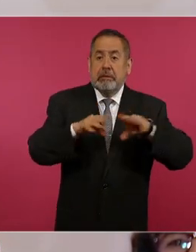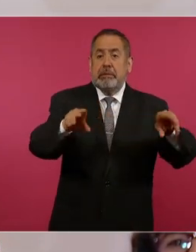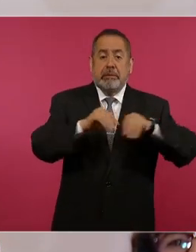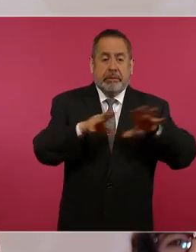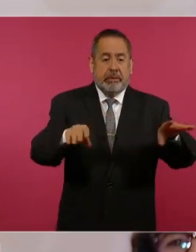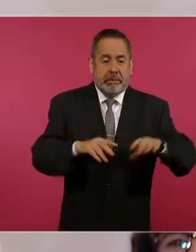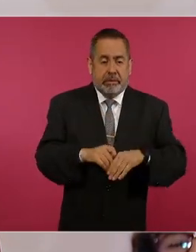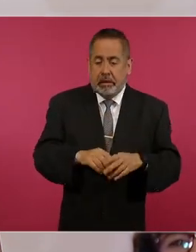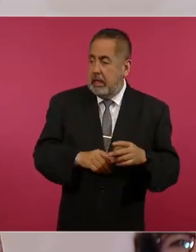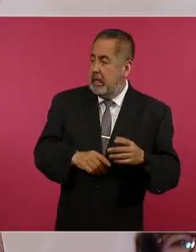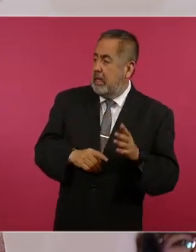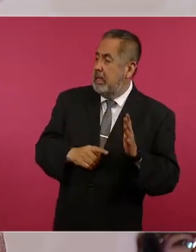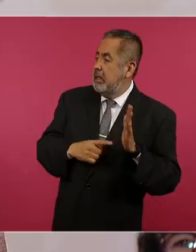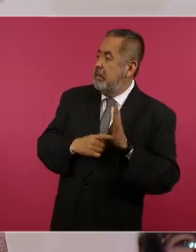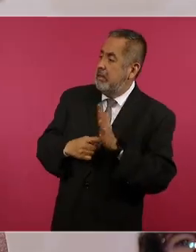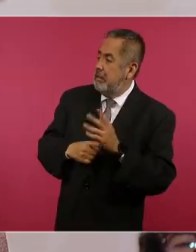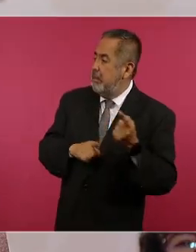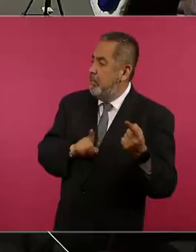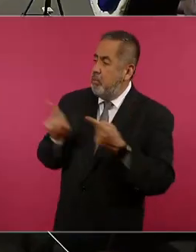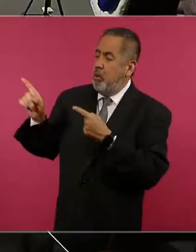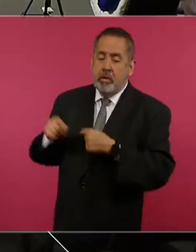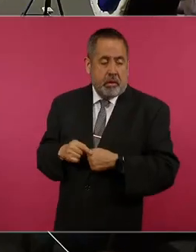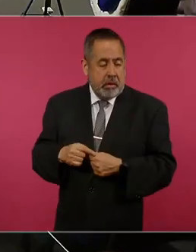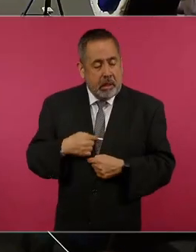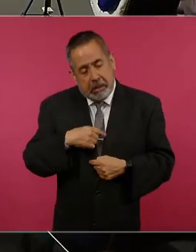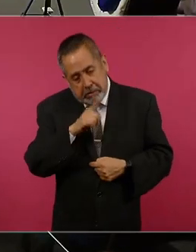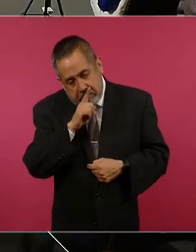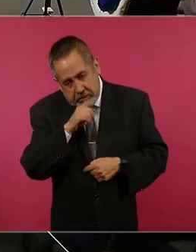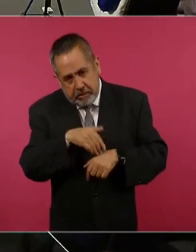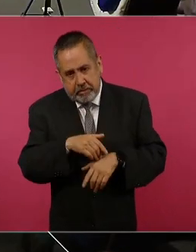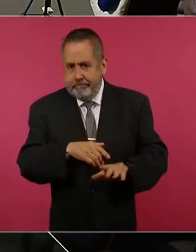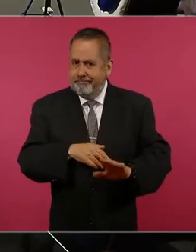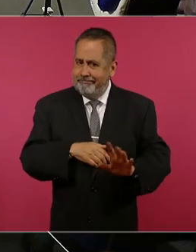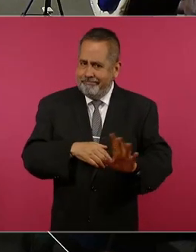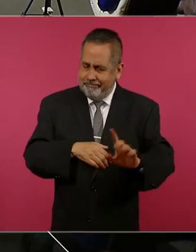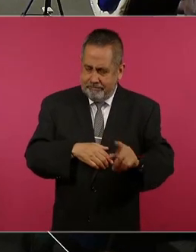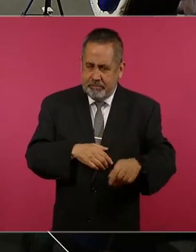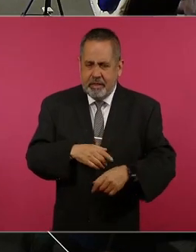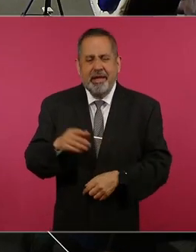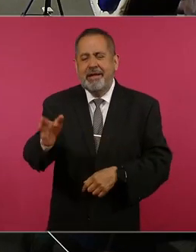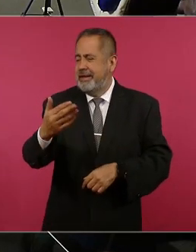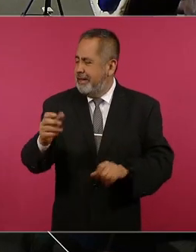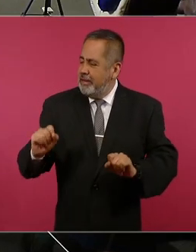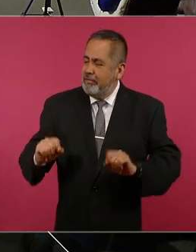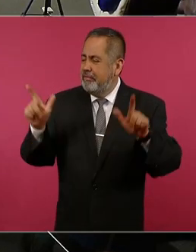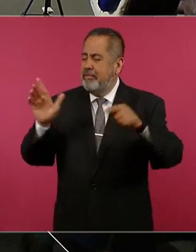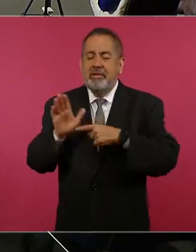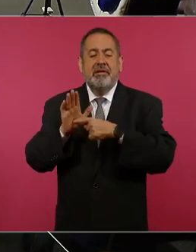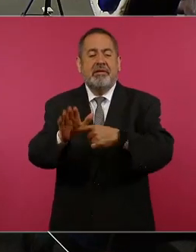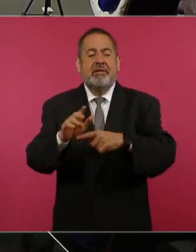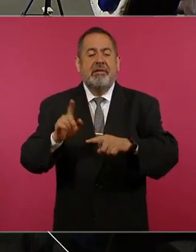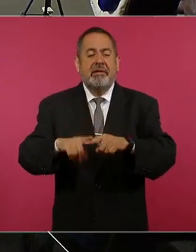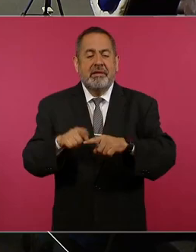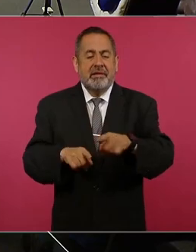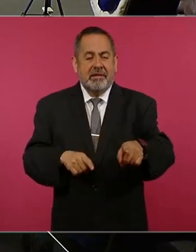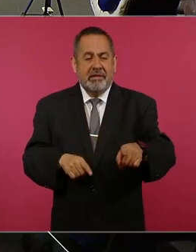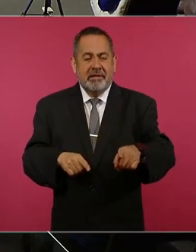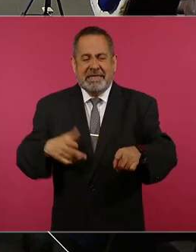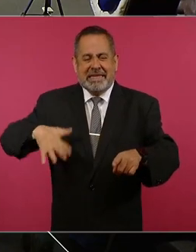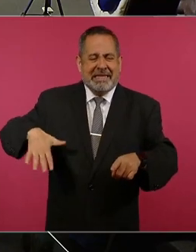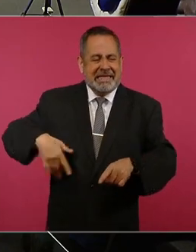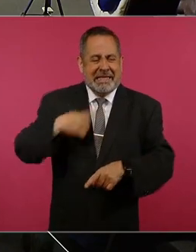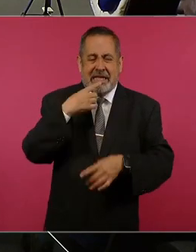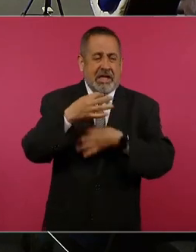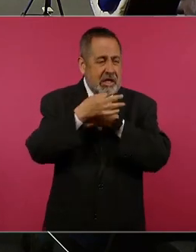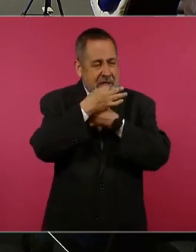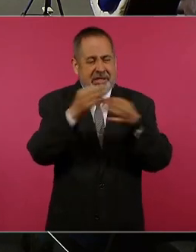expone lo siguiente, lo que acaban de